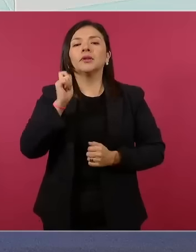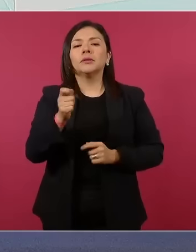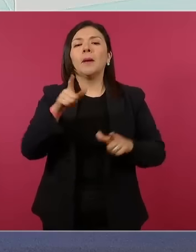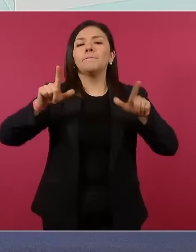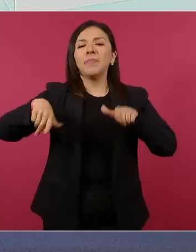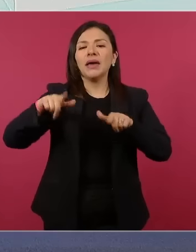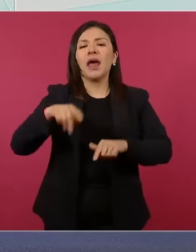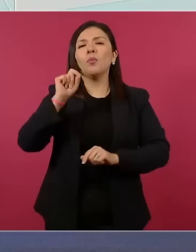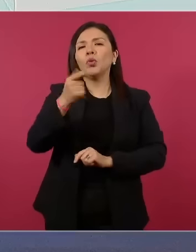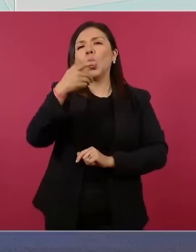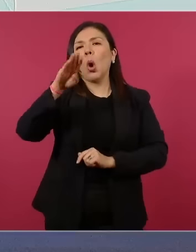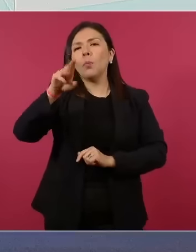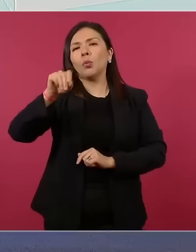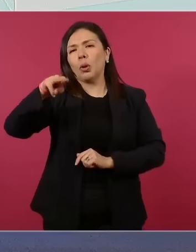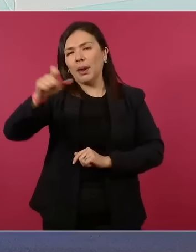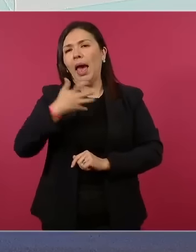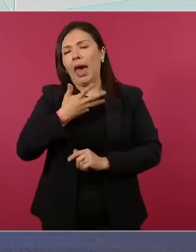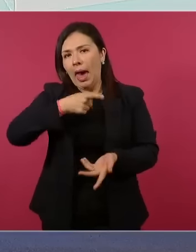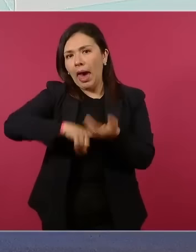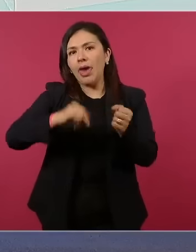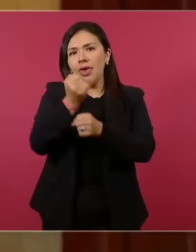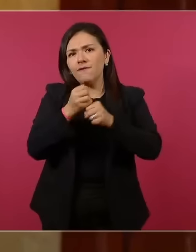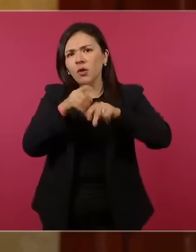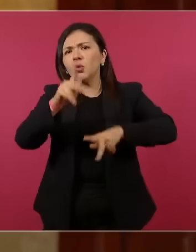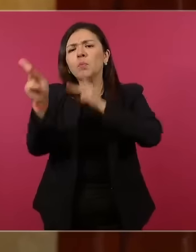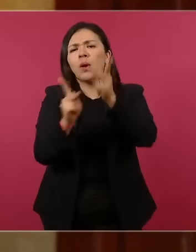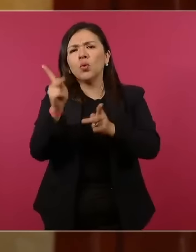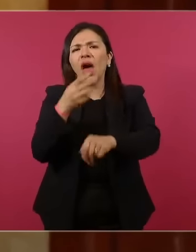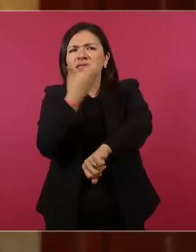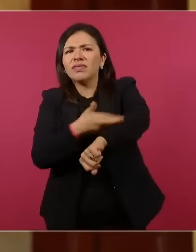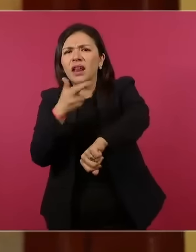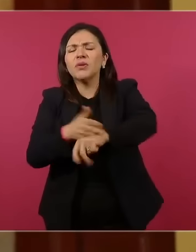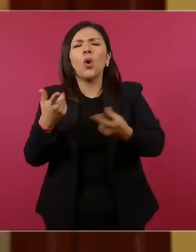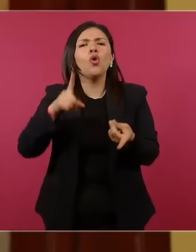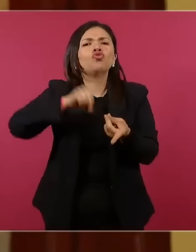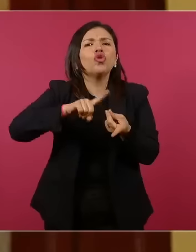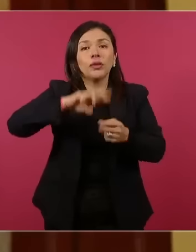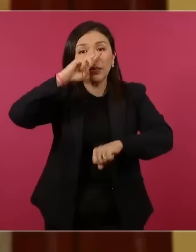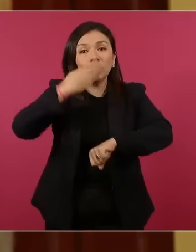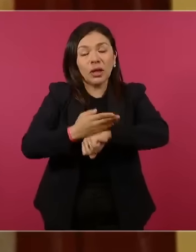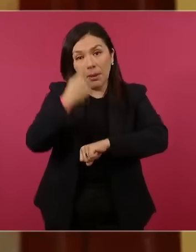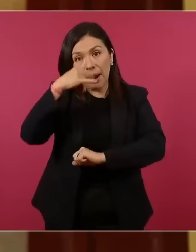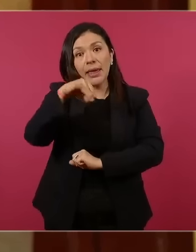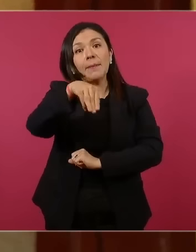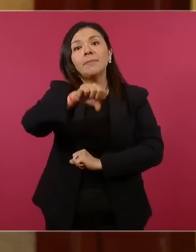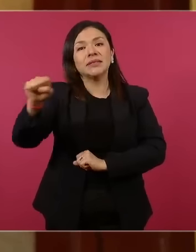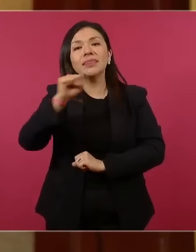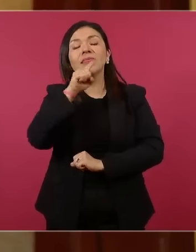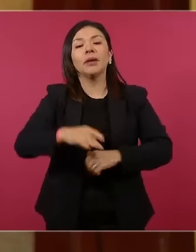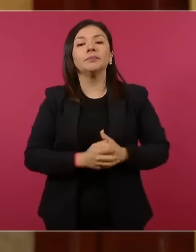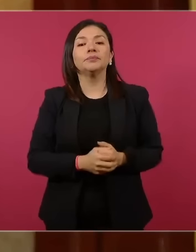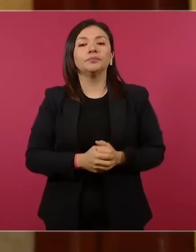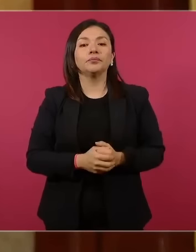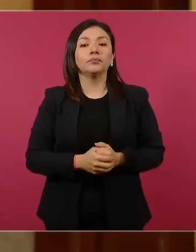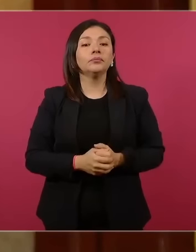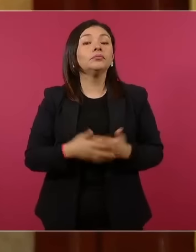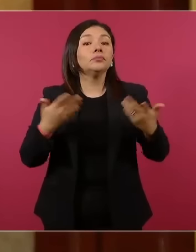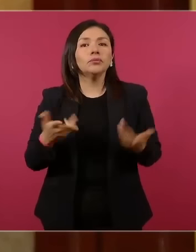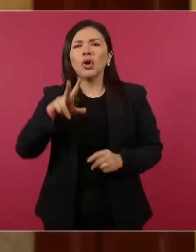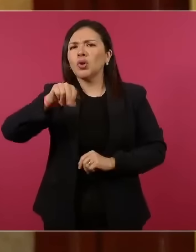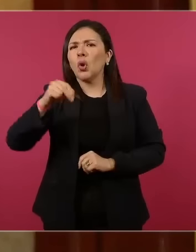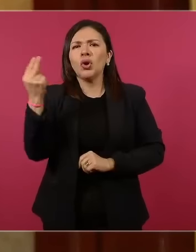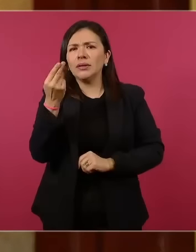Bienestar.gov.mx. Ahí también pueden consultar donde pueden hacer los trámites correspondientes del IMSS. Muy importante mencionar, no es necesario